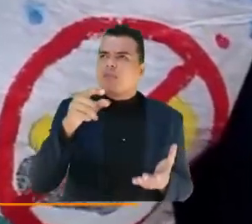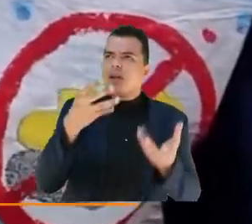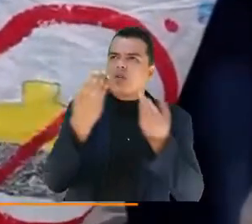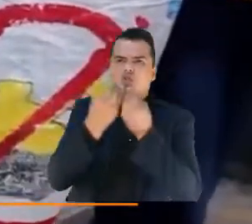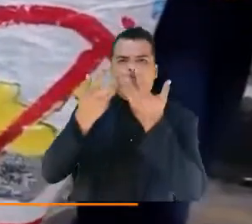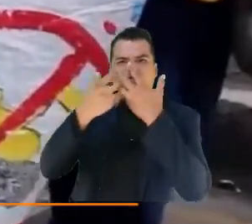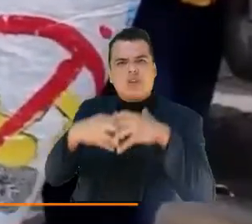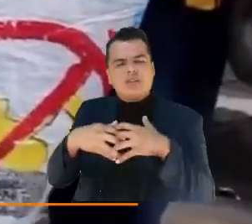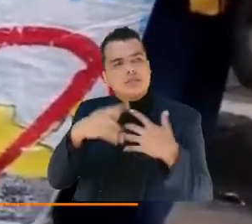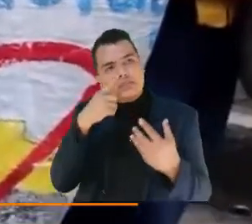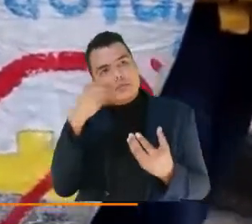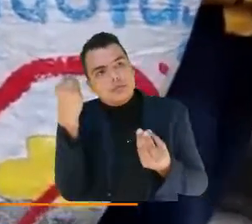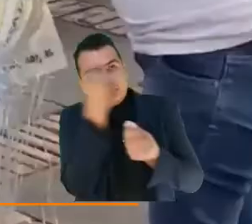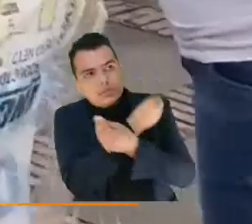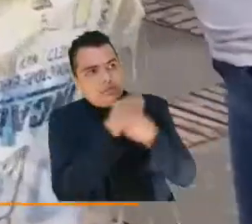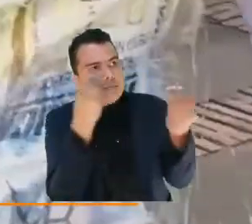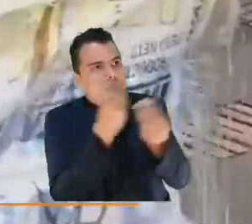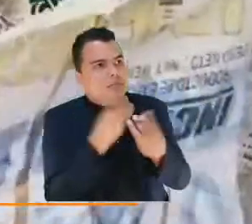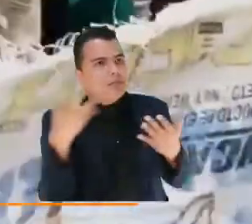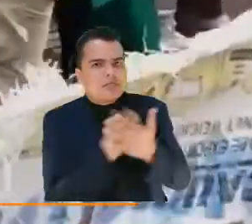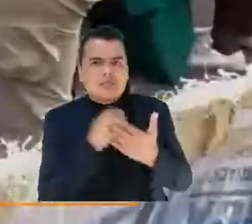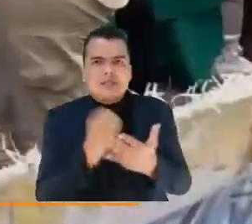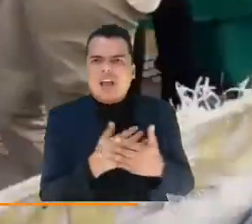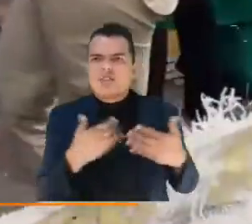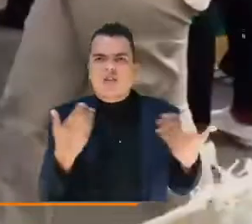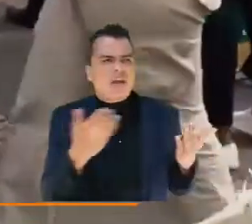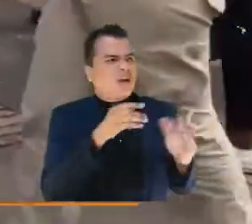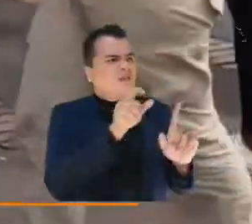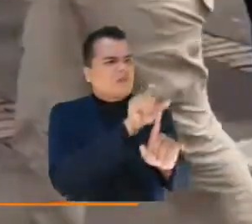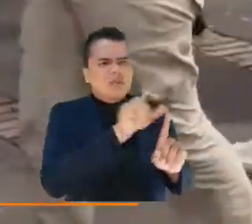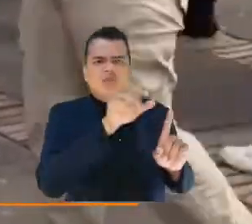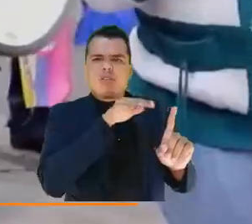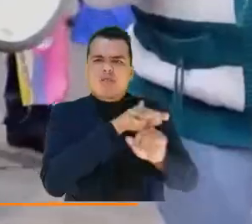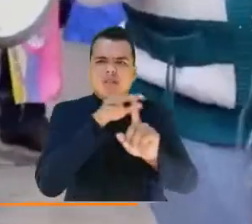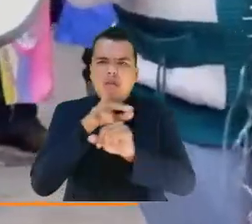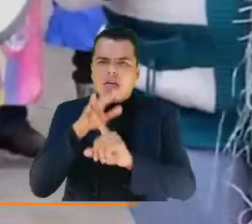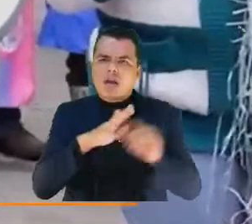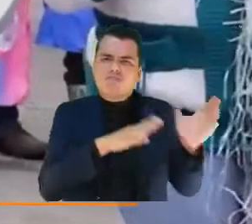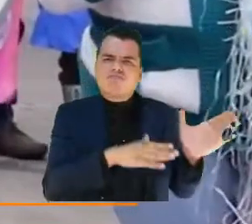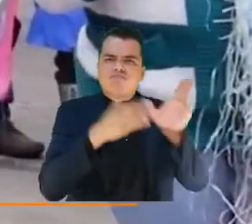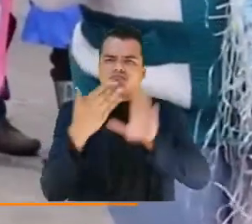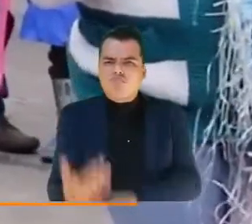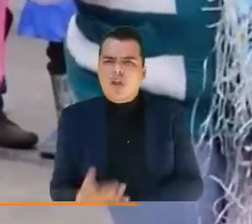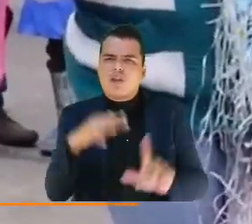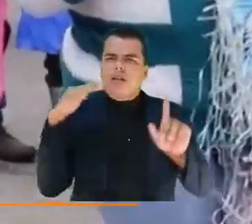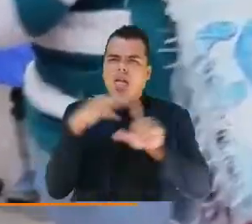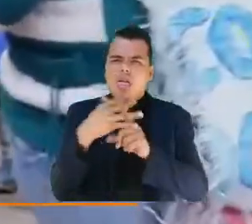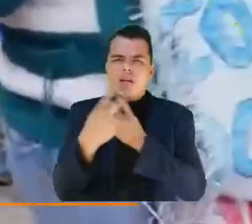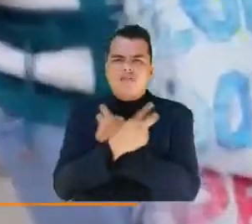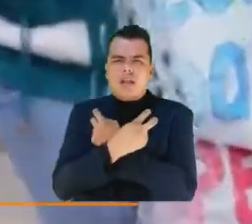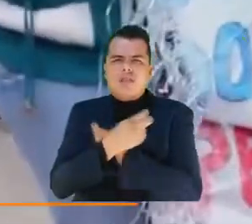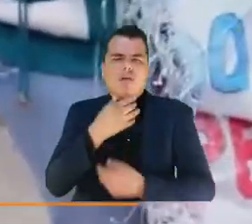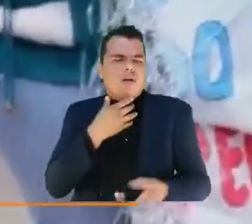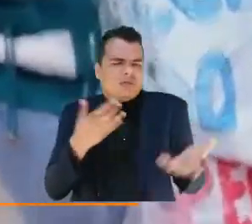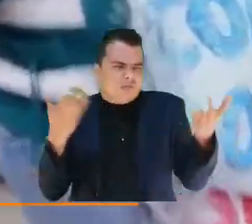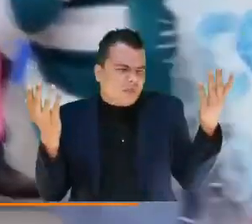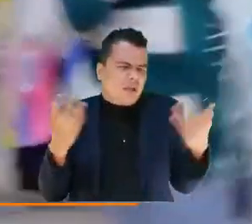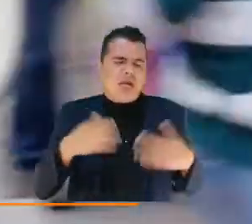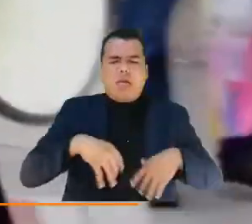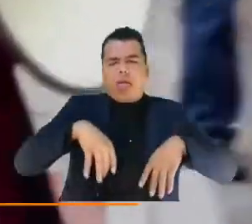matando, que nos están llenando de mercurio el territorio, y si nos vamos a morir, pues que toda Colombia sepa. Y ahí organizamos entonces